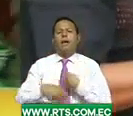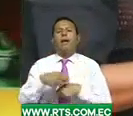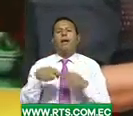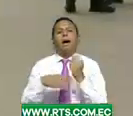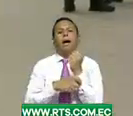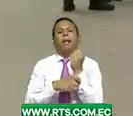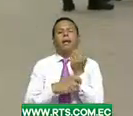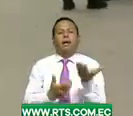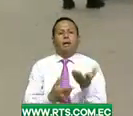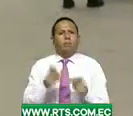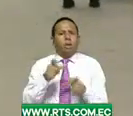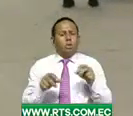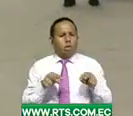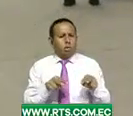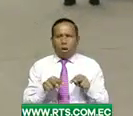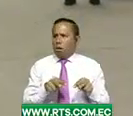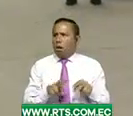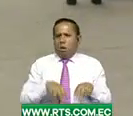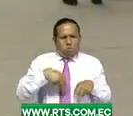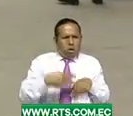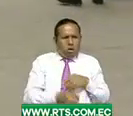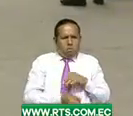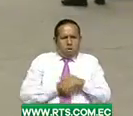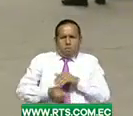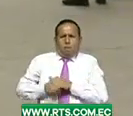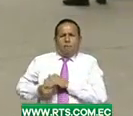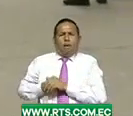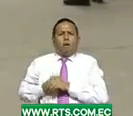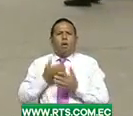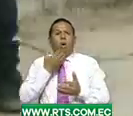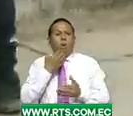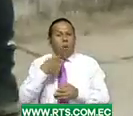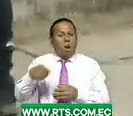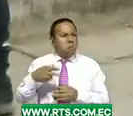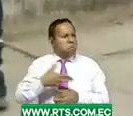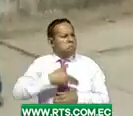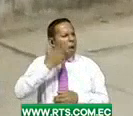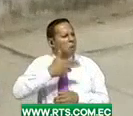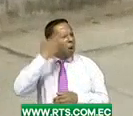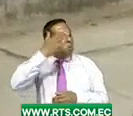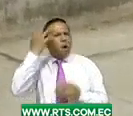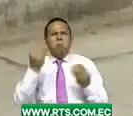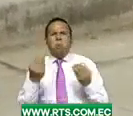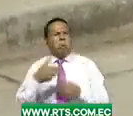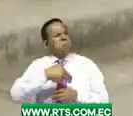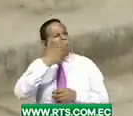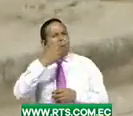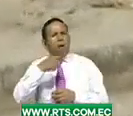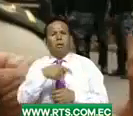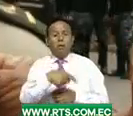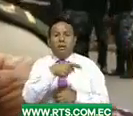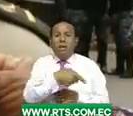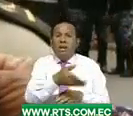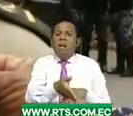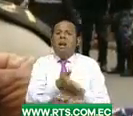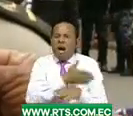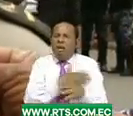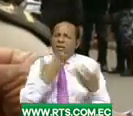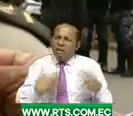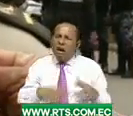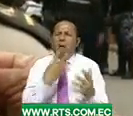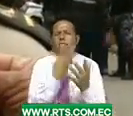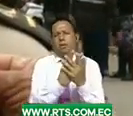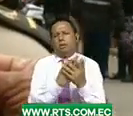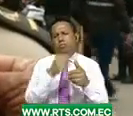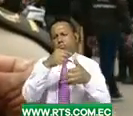al suelo. Que disparó, se comenzó a disparar como loco a los carros que estaban cerca para que no lo sigan. El fallecido reporta varios antecedentes. Tenencia y posesión de